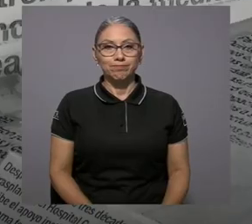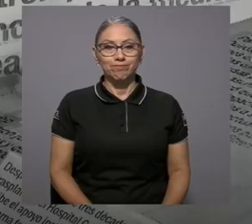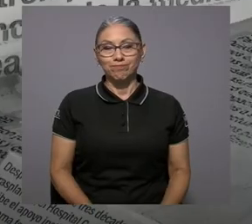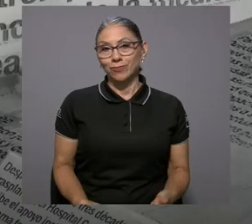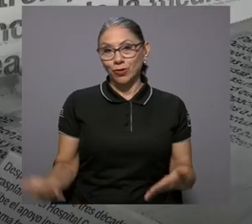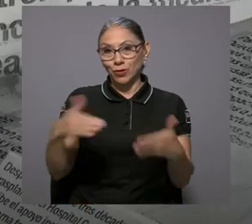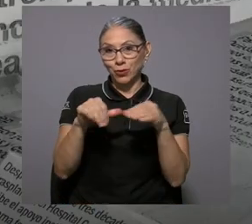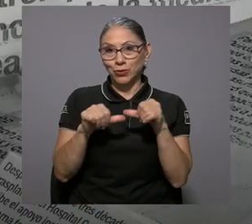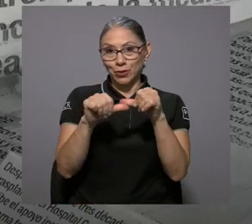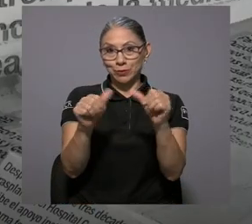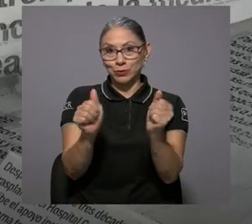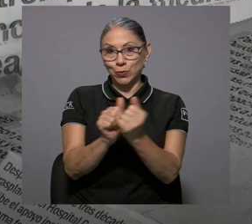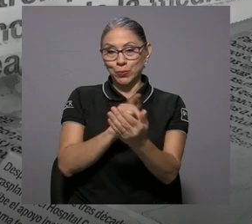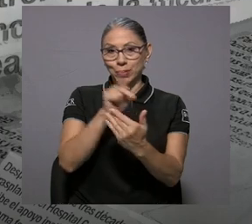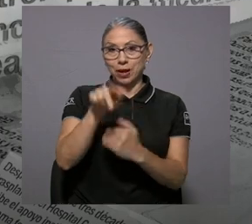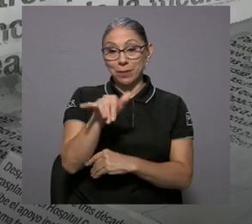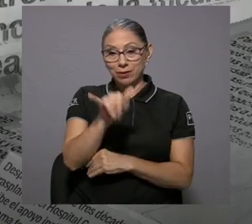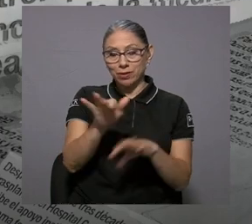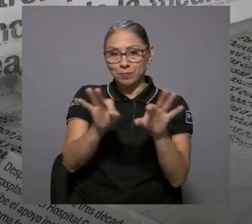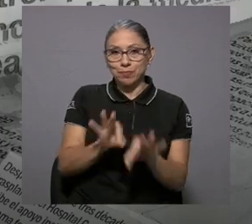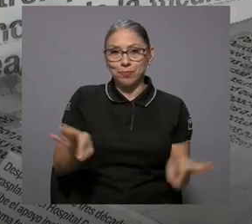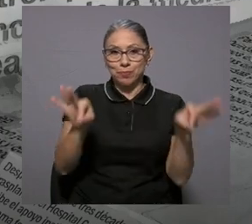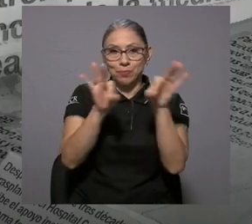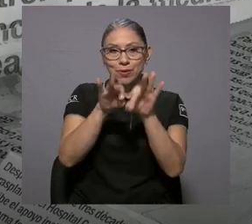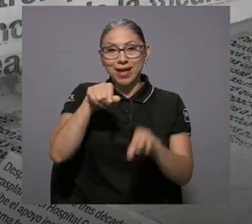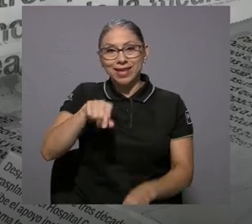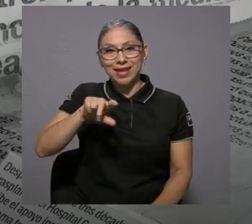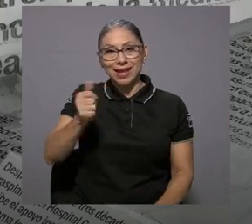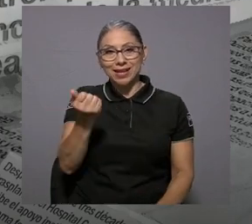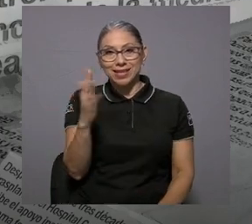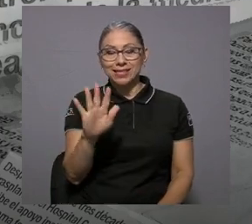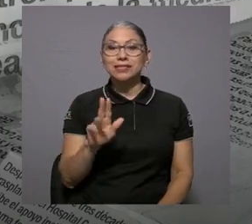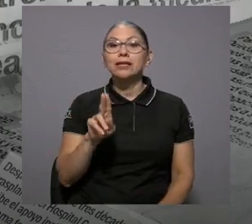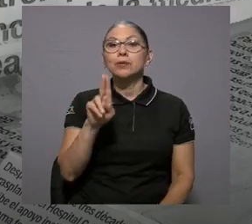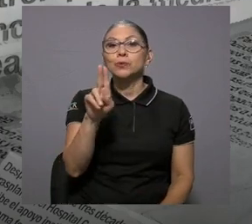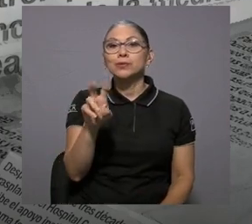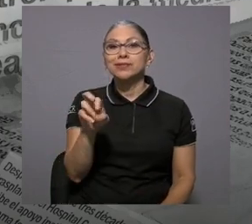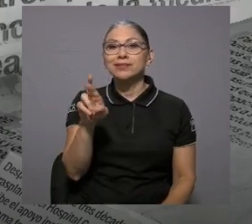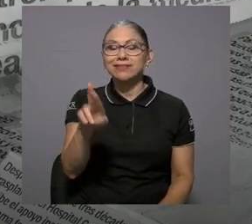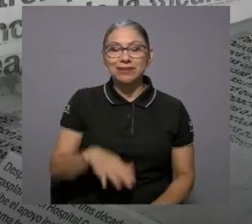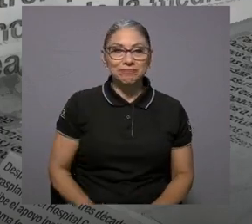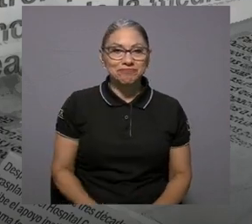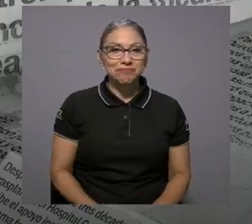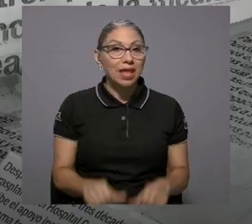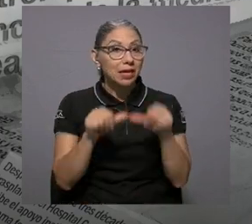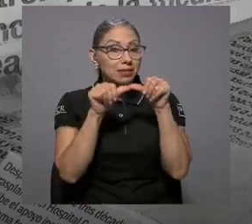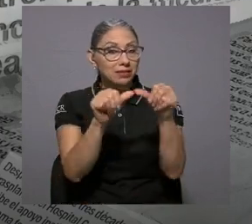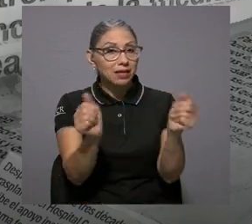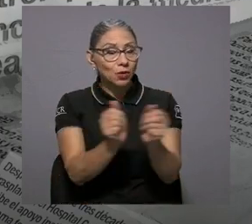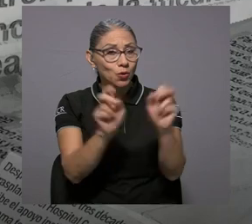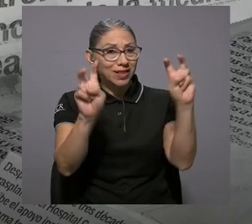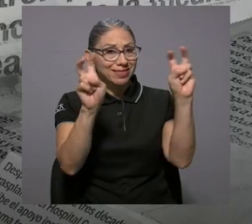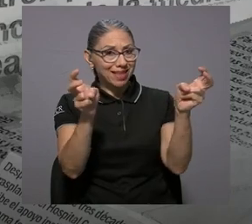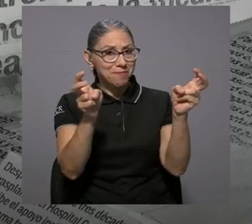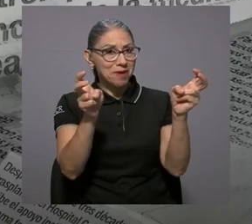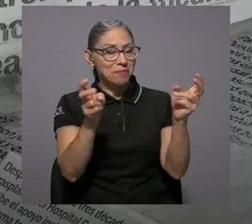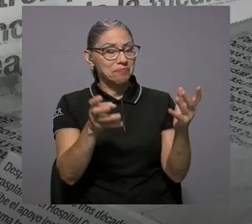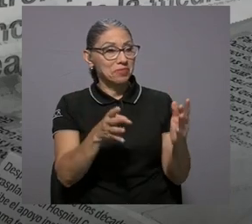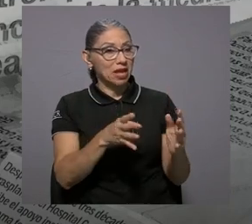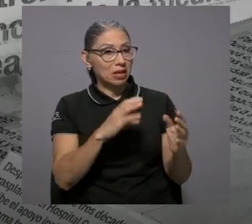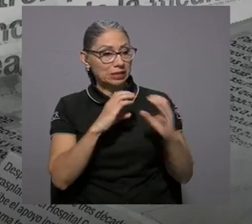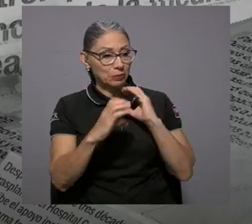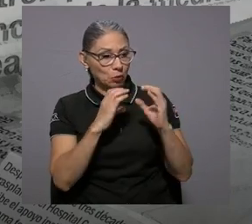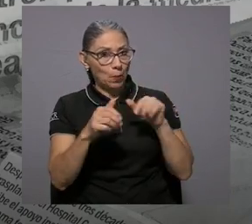Estamos de regreso con lo que importa aquí por Canal 15 UCR. Pues siguiendo con el tema de lo que estamos